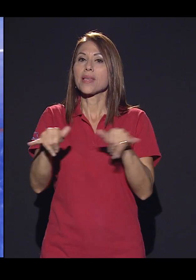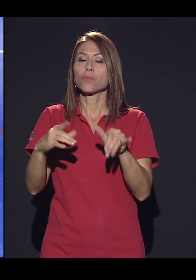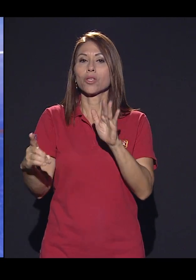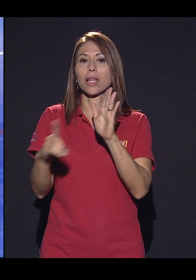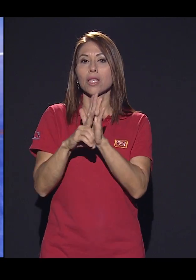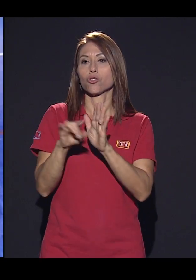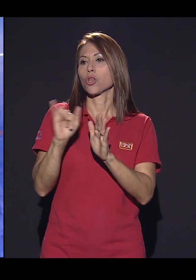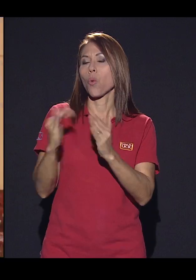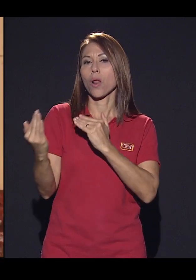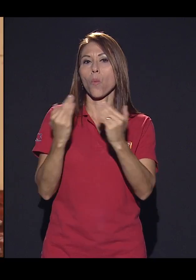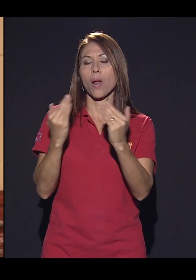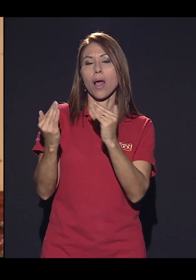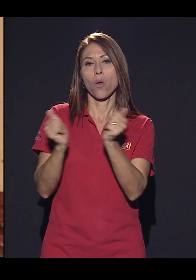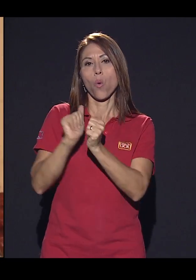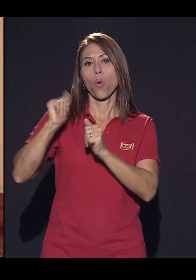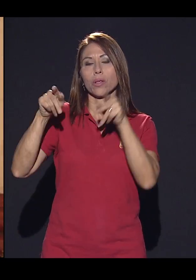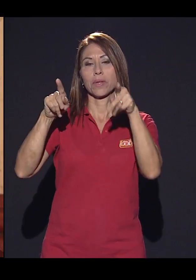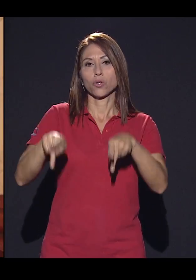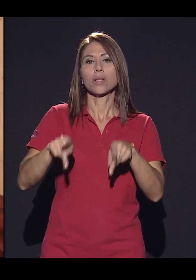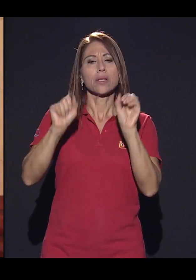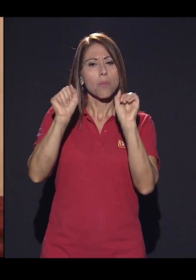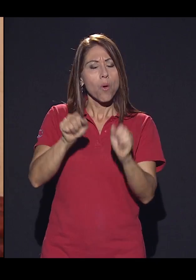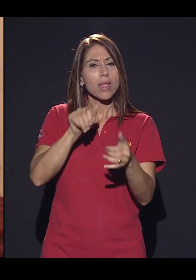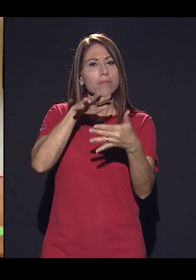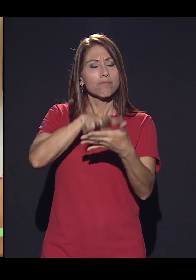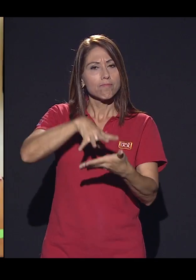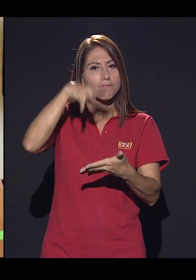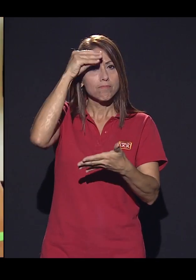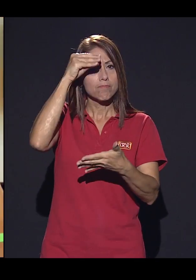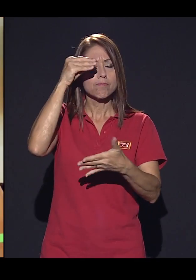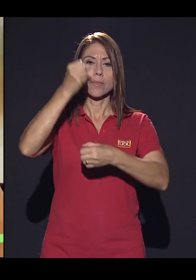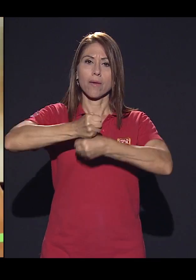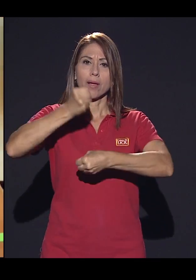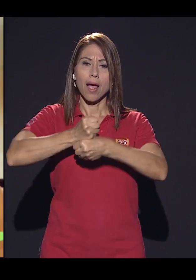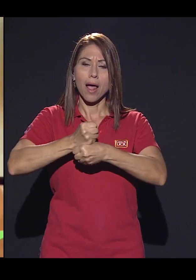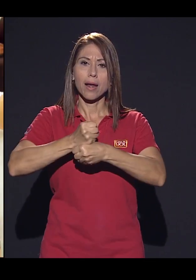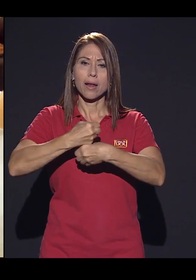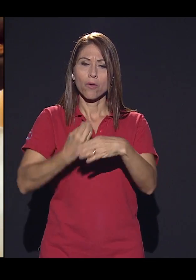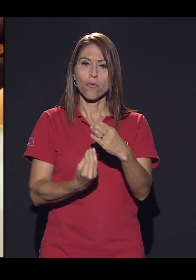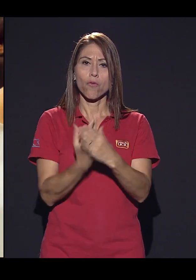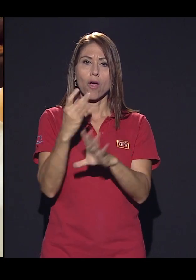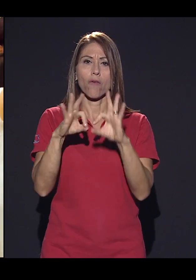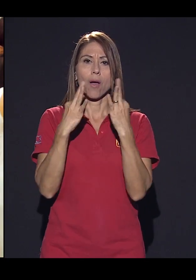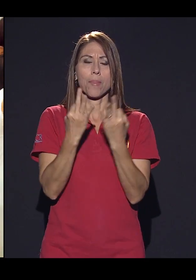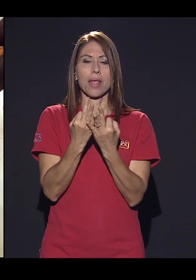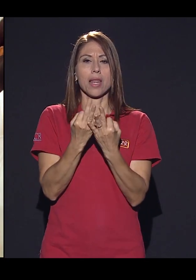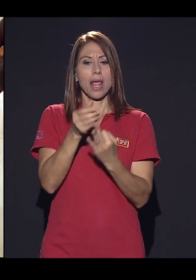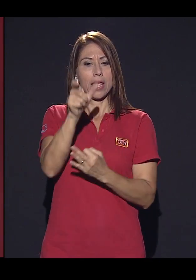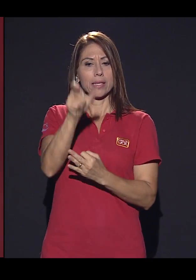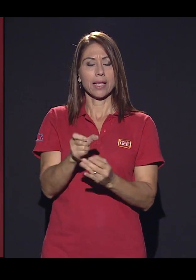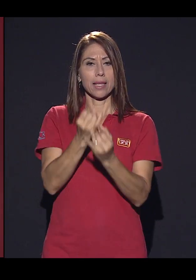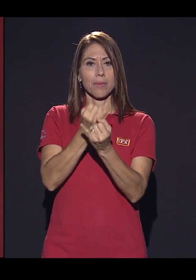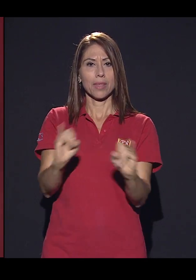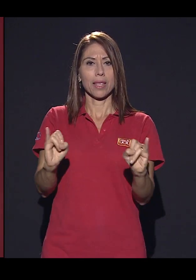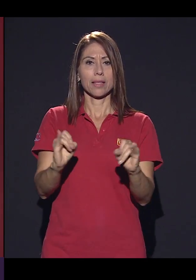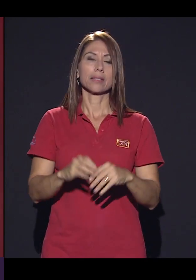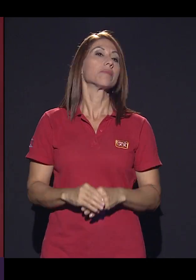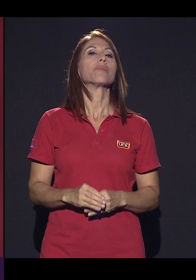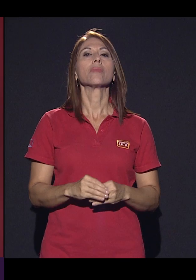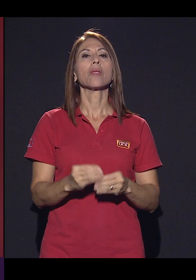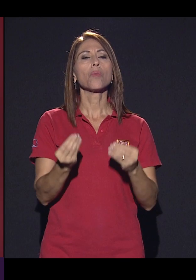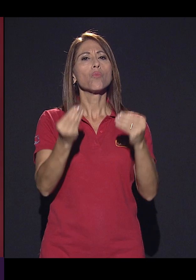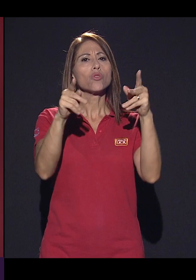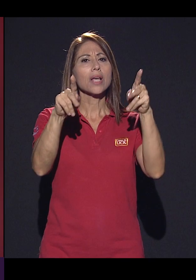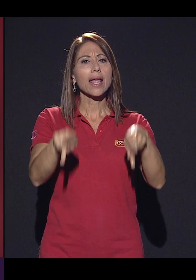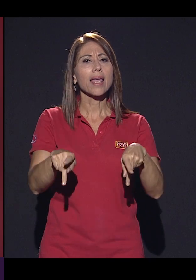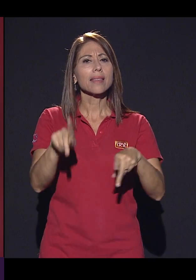derechos que cualquier otra persona y que son capaces de educarse, trabajar, formar una familia y ser independientes. Hay mucha gente que